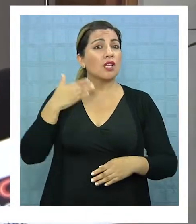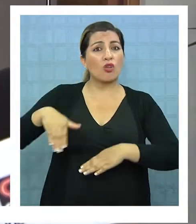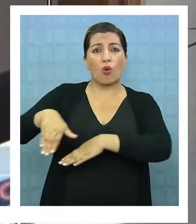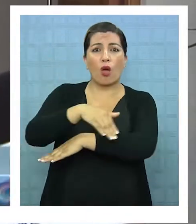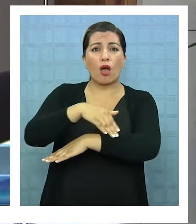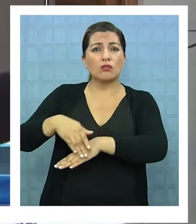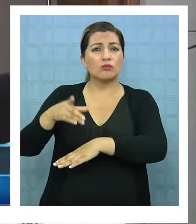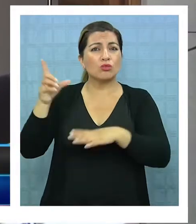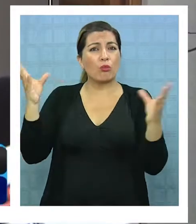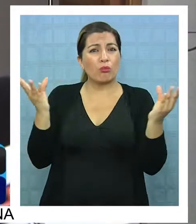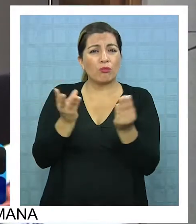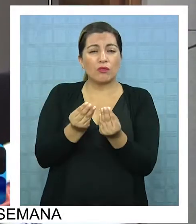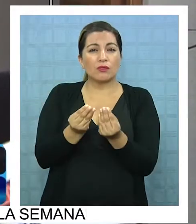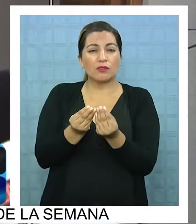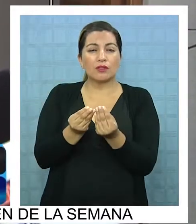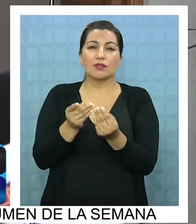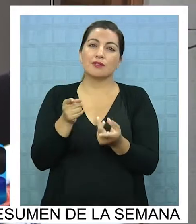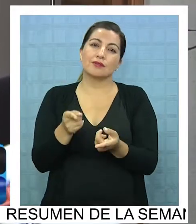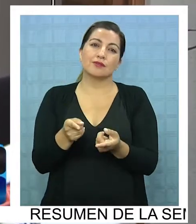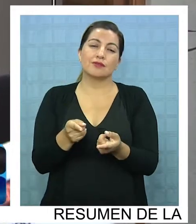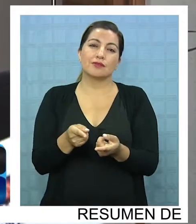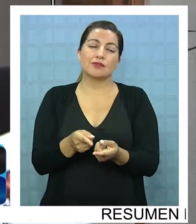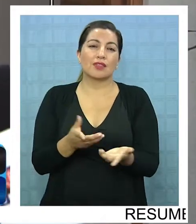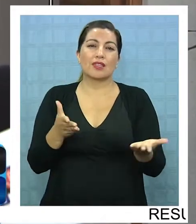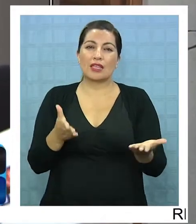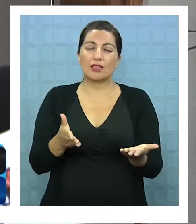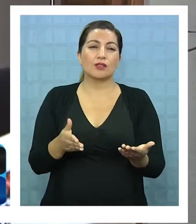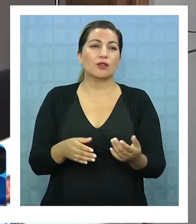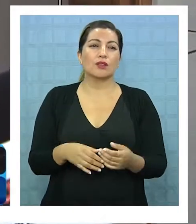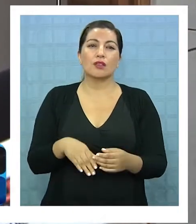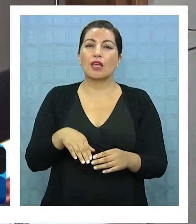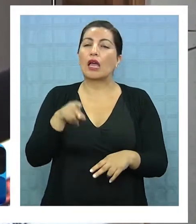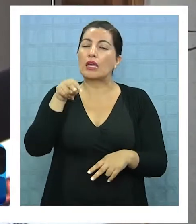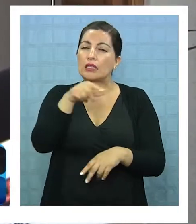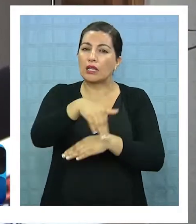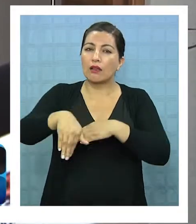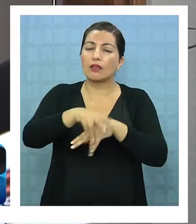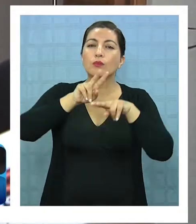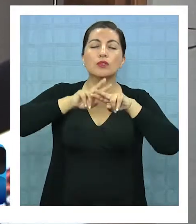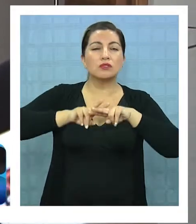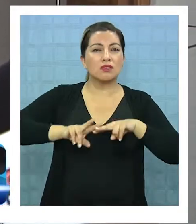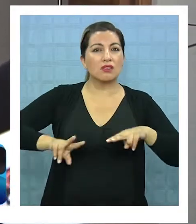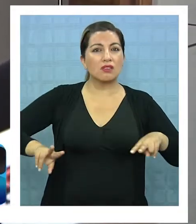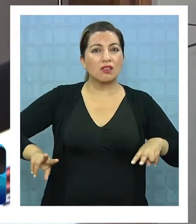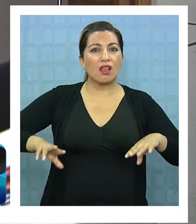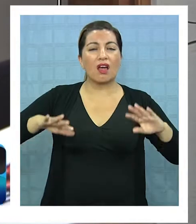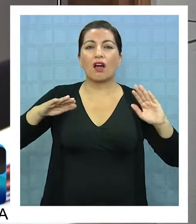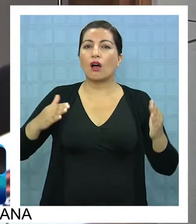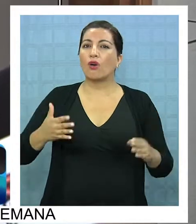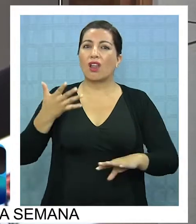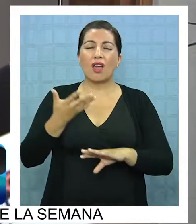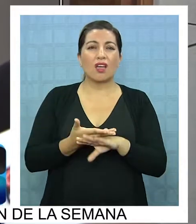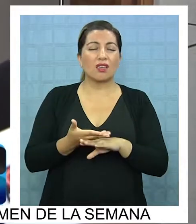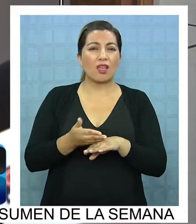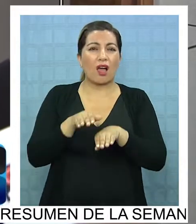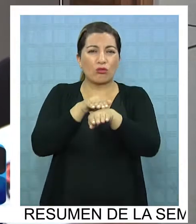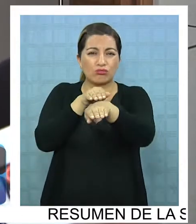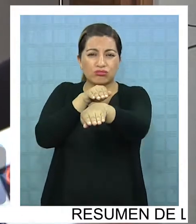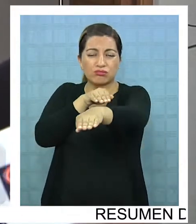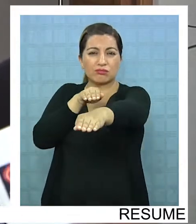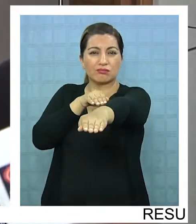estas calles, que son residenciales y en general bastante tranquilas. Ahora hay hartos autos estacionados.